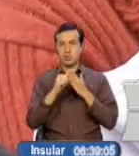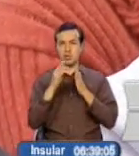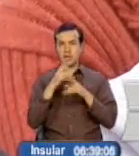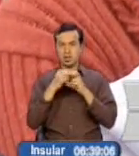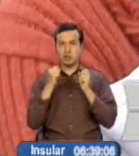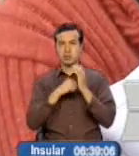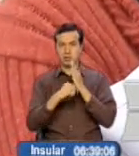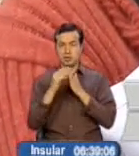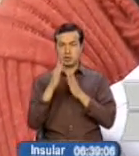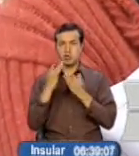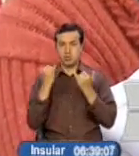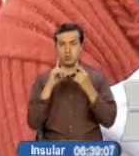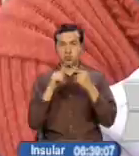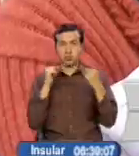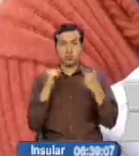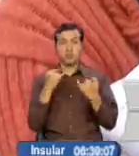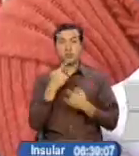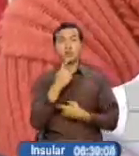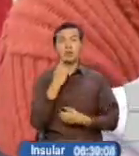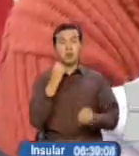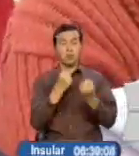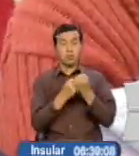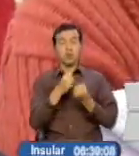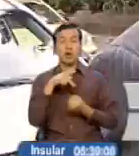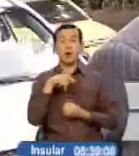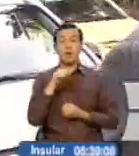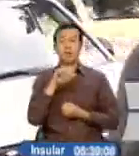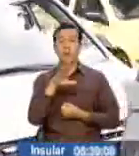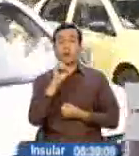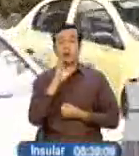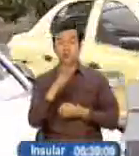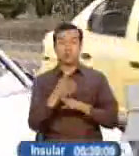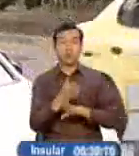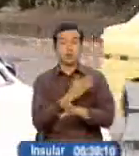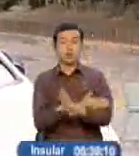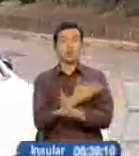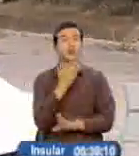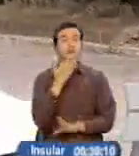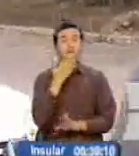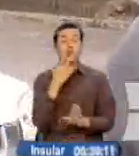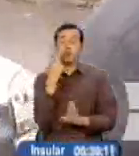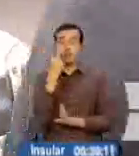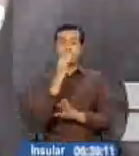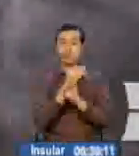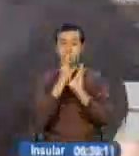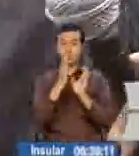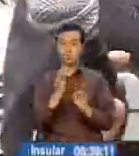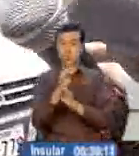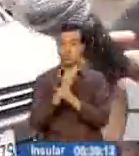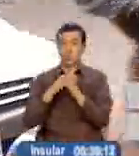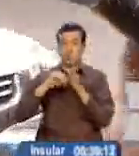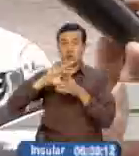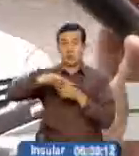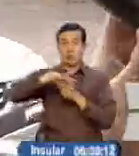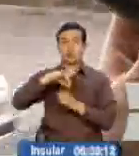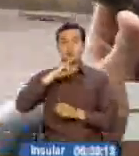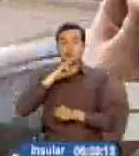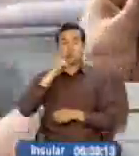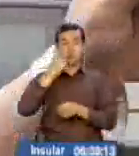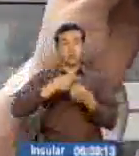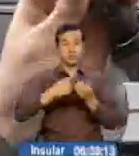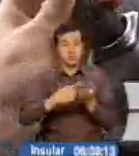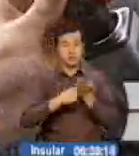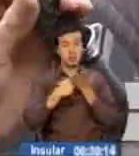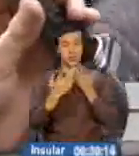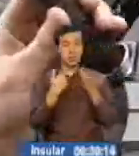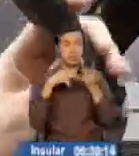gobierno y ahora su opositor, también apoya a Paco Moncayo. Meses atrás se reunió con dos funcionarios de la Embajada de Estados Unidos en Quito para